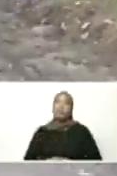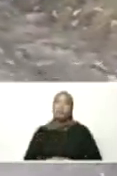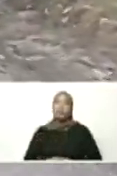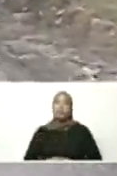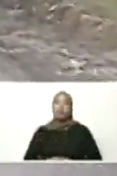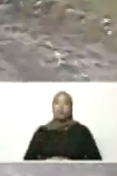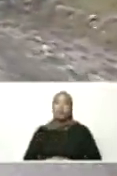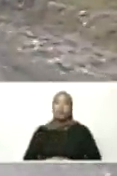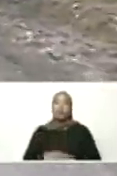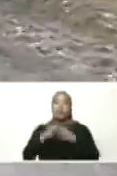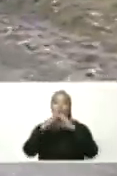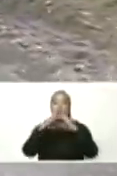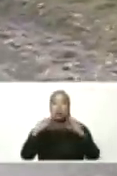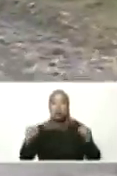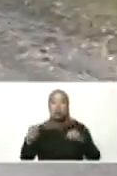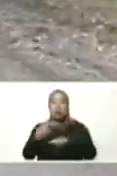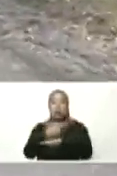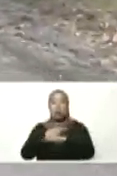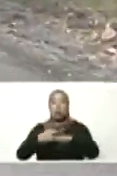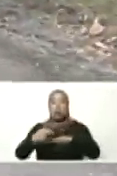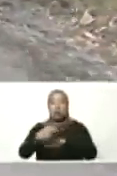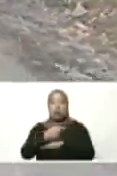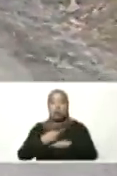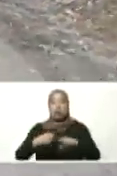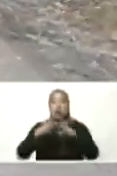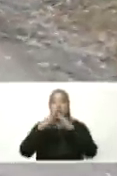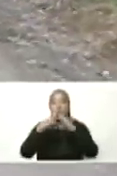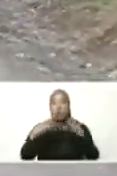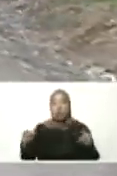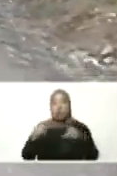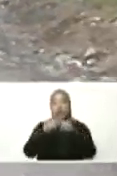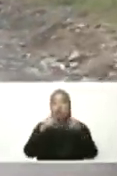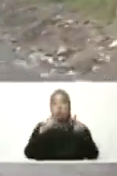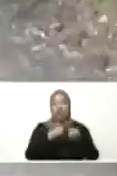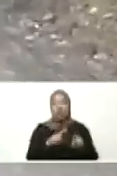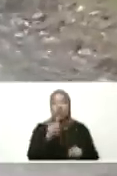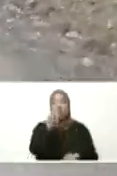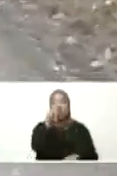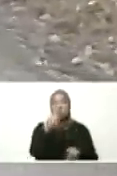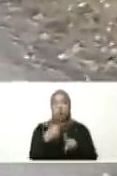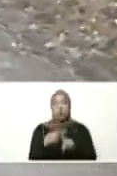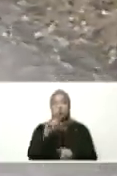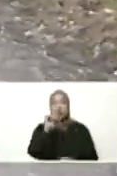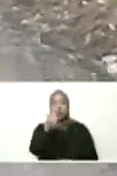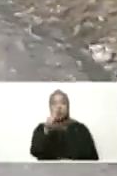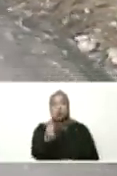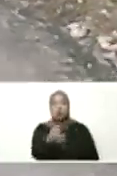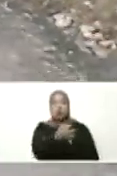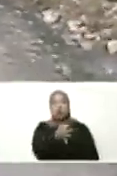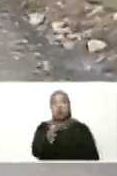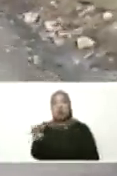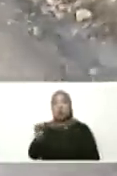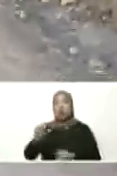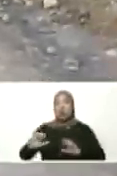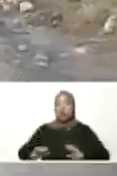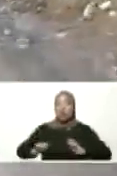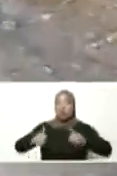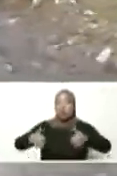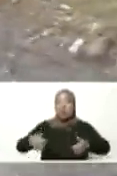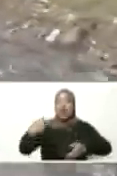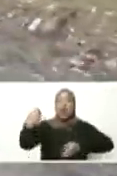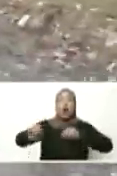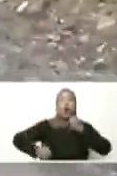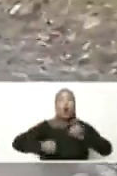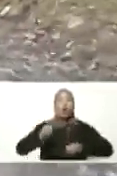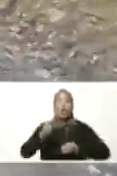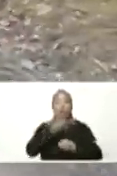Todo el gobierno, de todos los métodos de gobierno. Tenemos el 1x10 del buen gobierno, perfeccionar y ampliar el 1x10 del buen